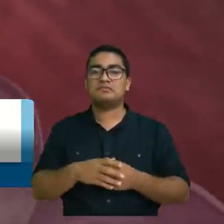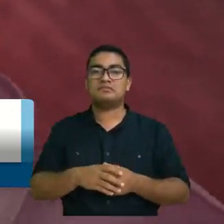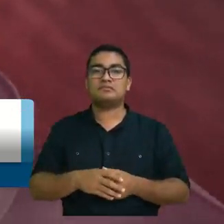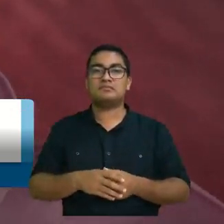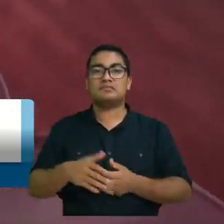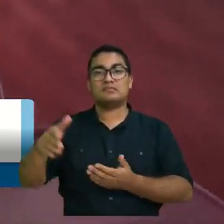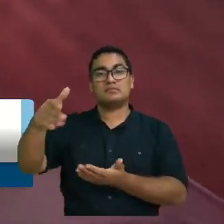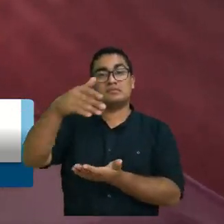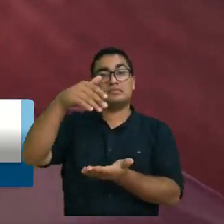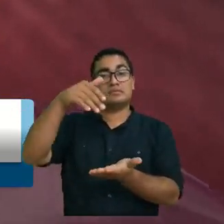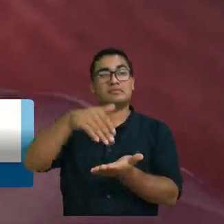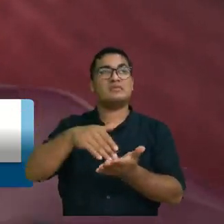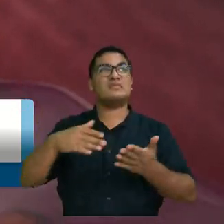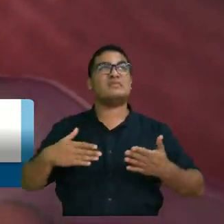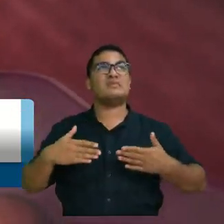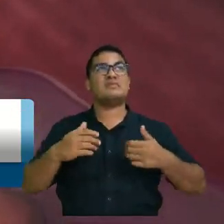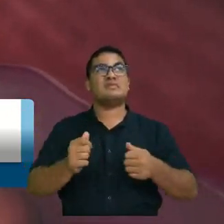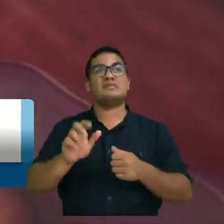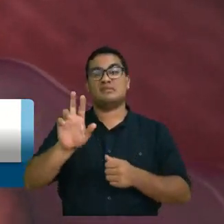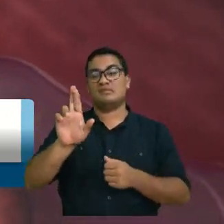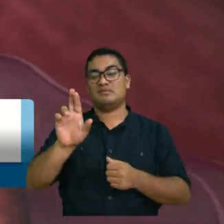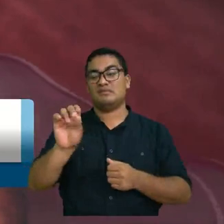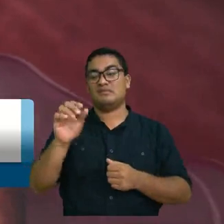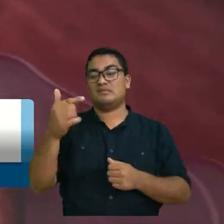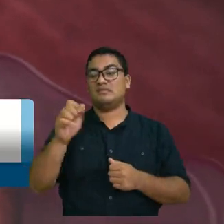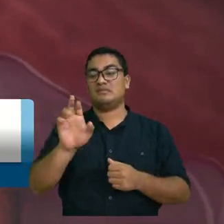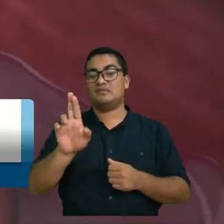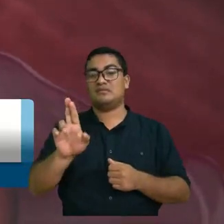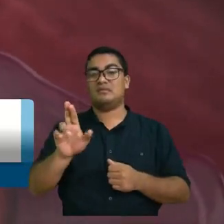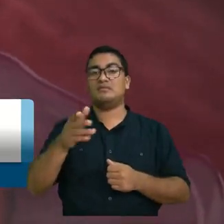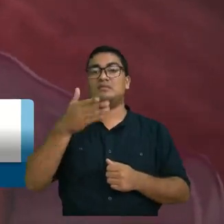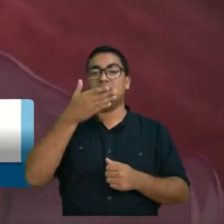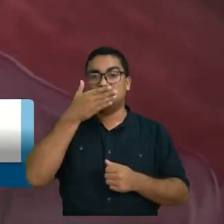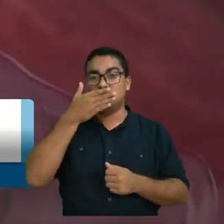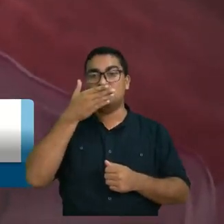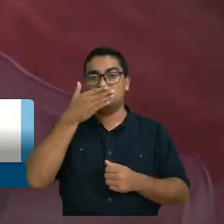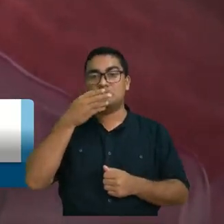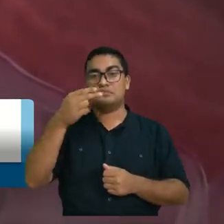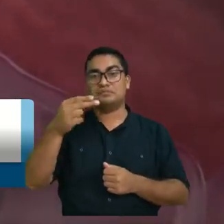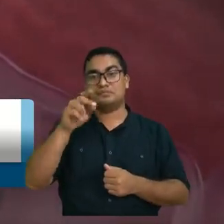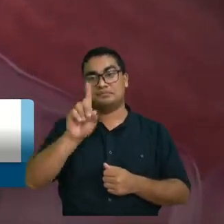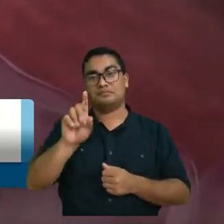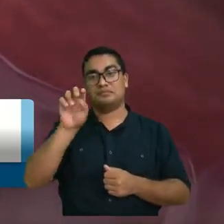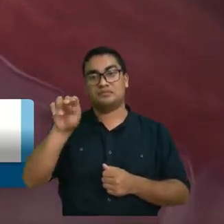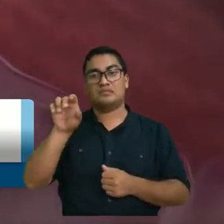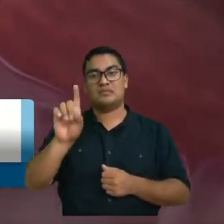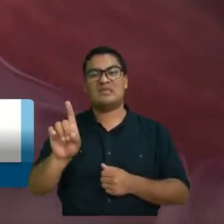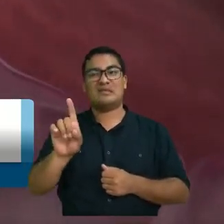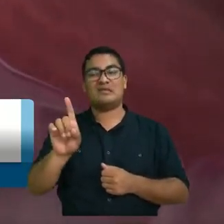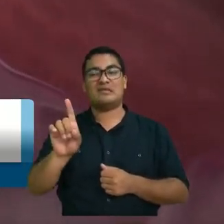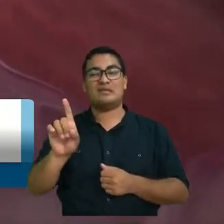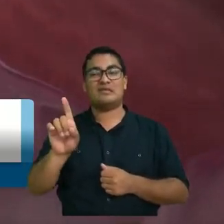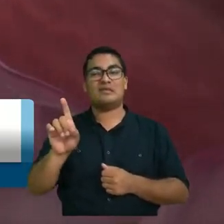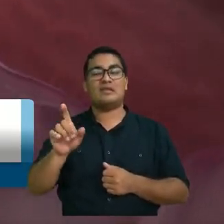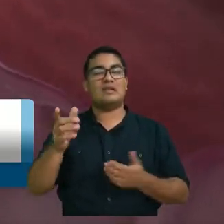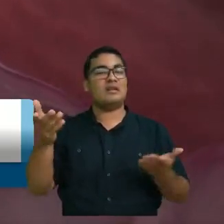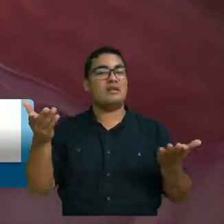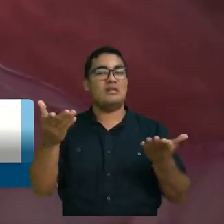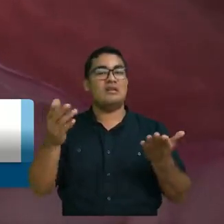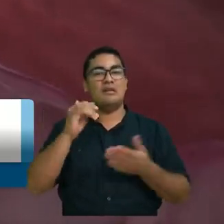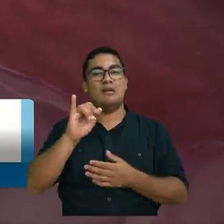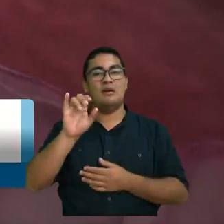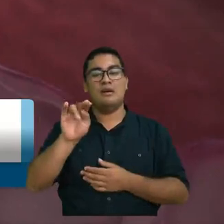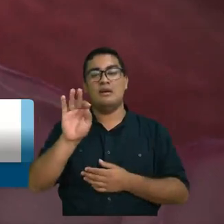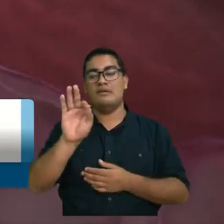el Centro de Salud Roger Osorio, ¿han disminuido los casos de H1N1 y de influenza